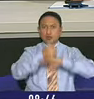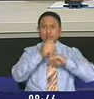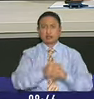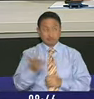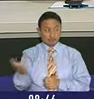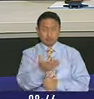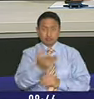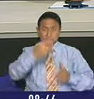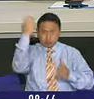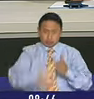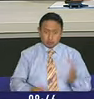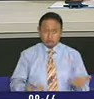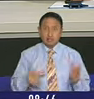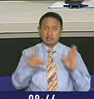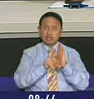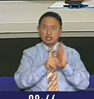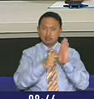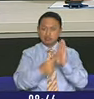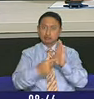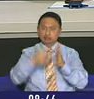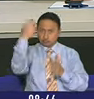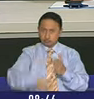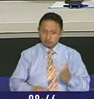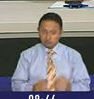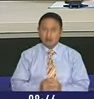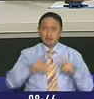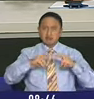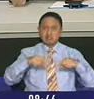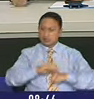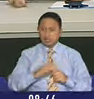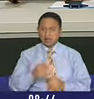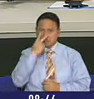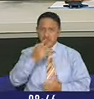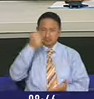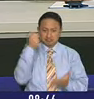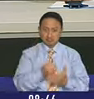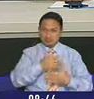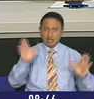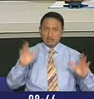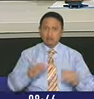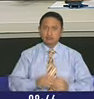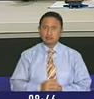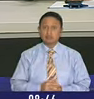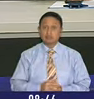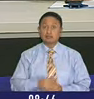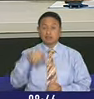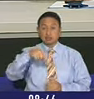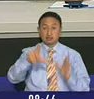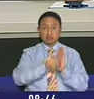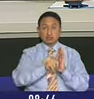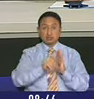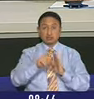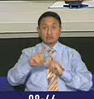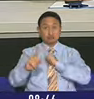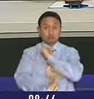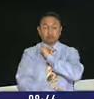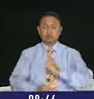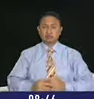multen pues, si hay una ley, utilícenle. No investiguen tanto, caigan con lo que tienen que caer, el peso de la ley.